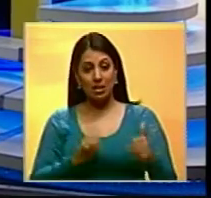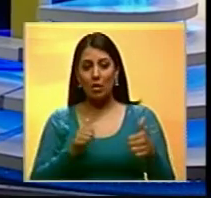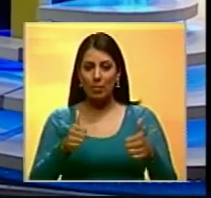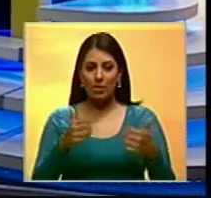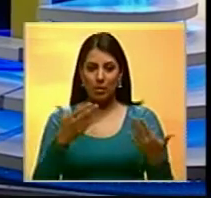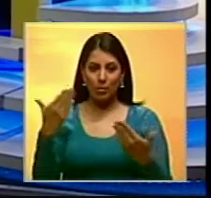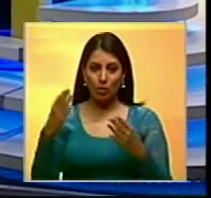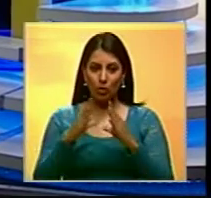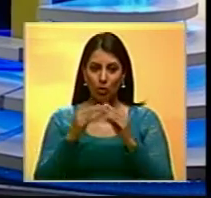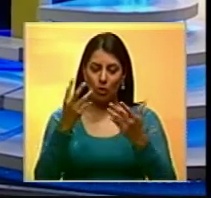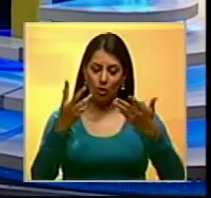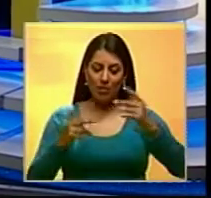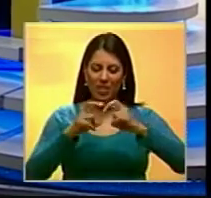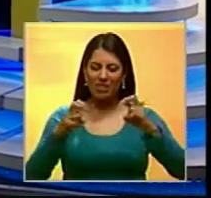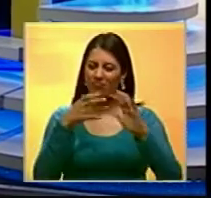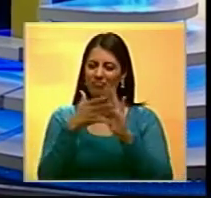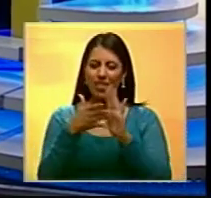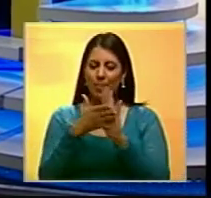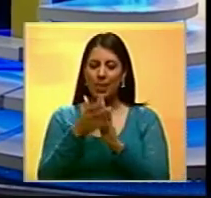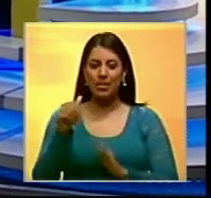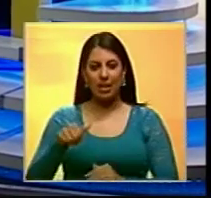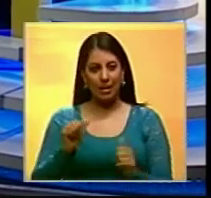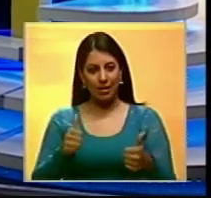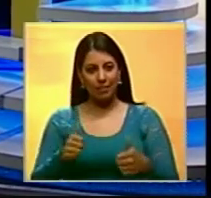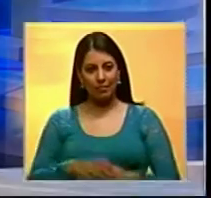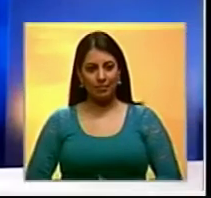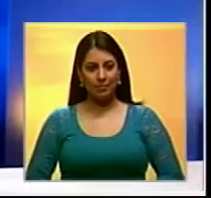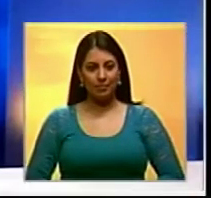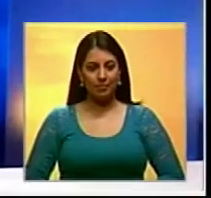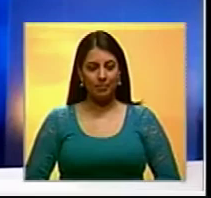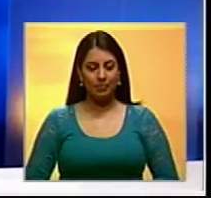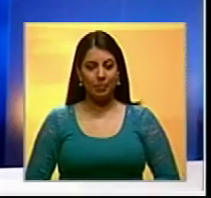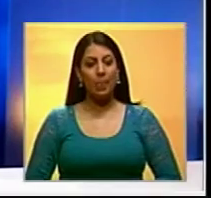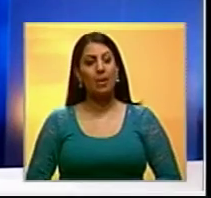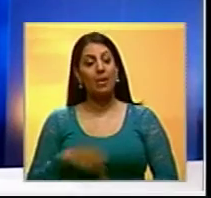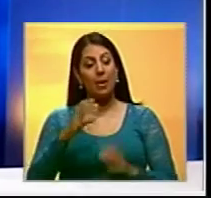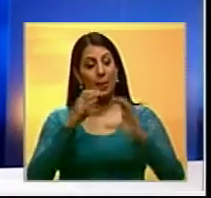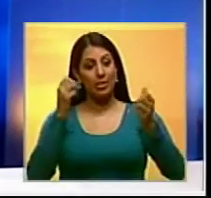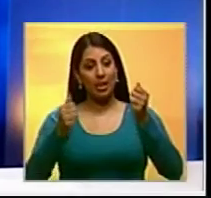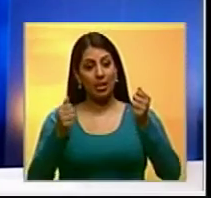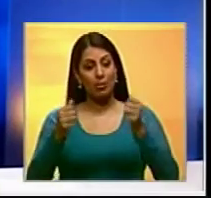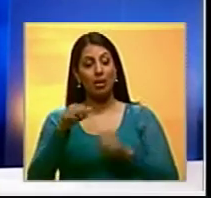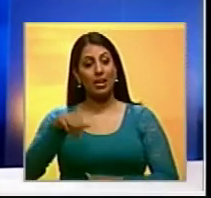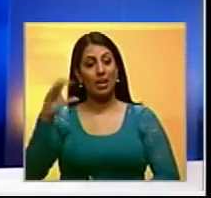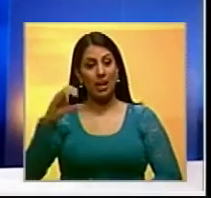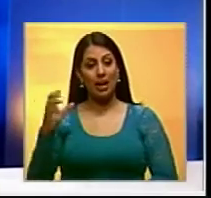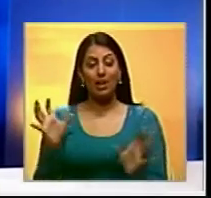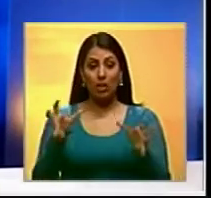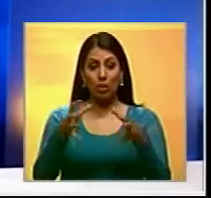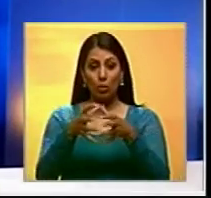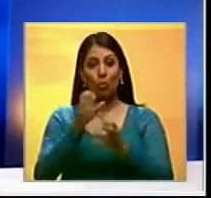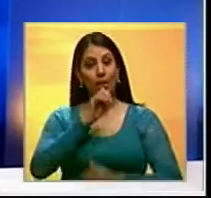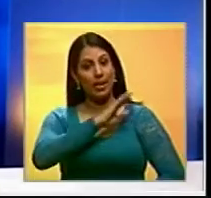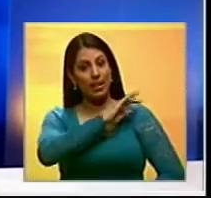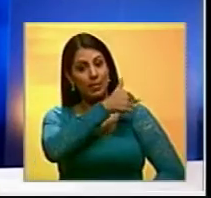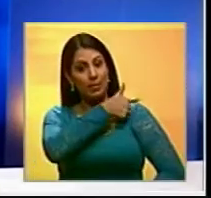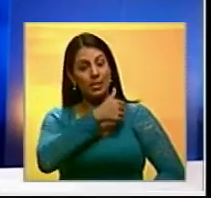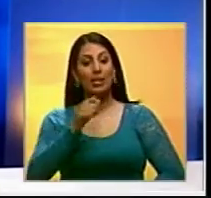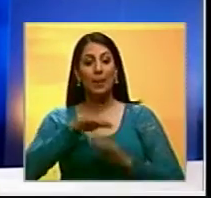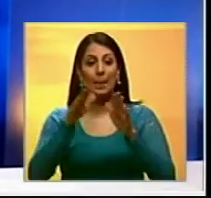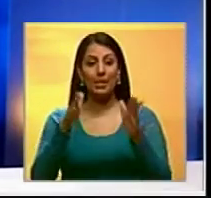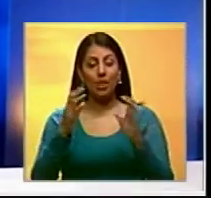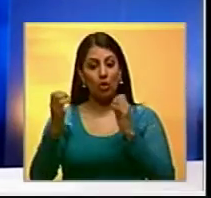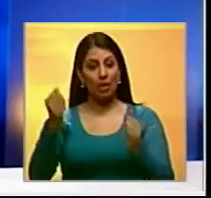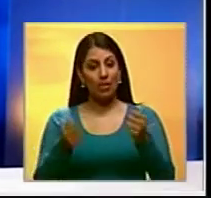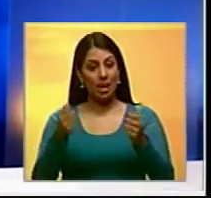Andrina Yepes. Comenzamos a revisar las informaciones de inmediato. Transportistas de la Gran Caracas se reunieron con representantes del Ministerio